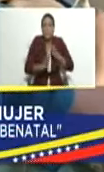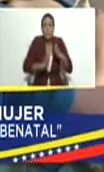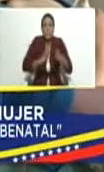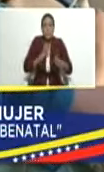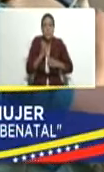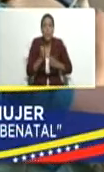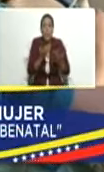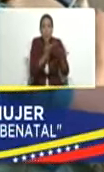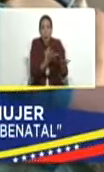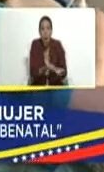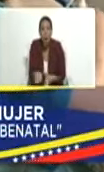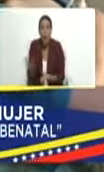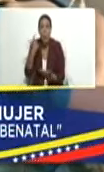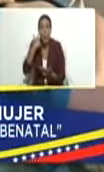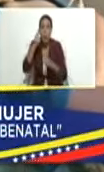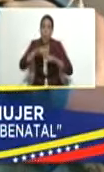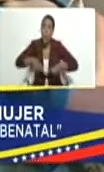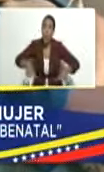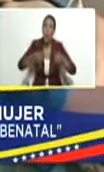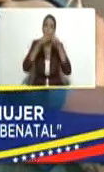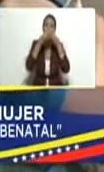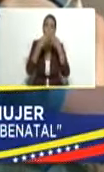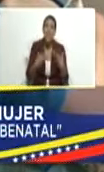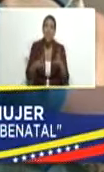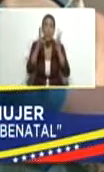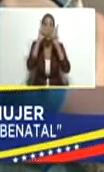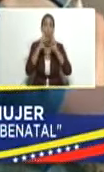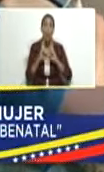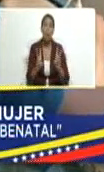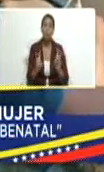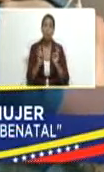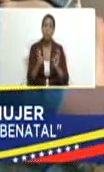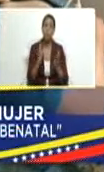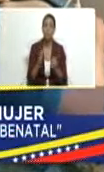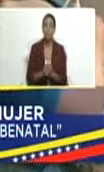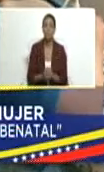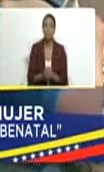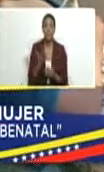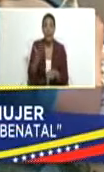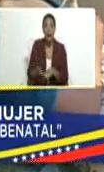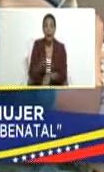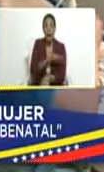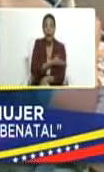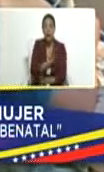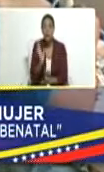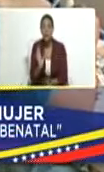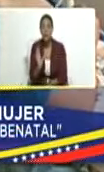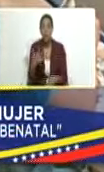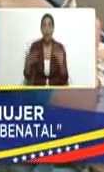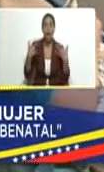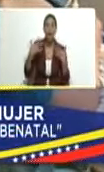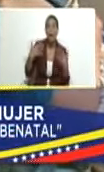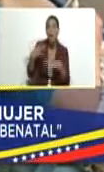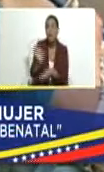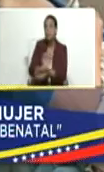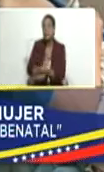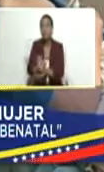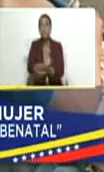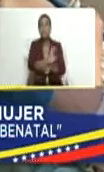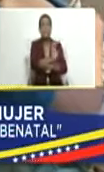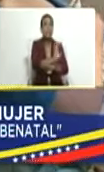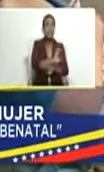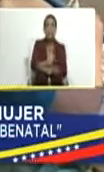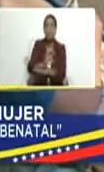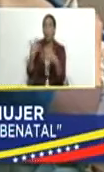poder recibir este ambulatorio de esta manera el día de hoy. Anteriormente, cualquier emergencia que se nos presentaba en